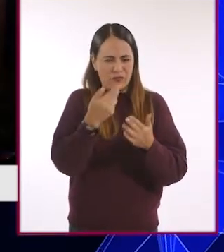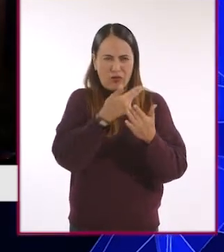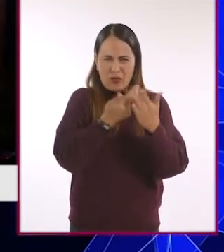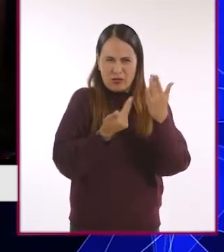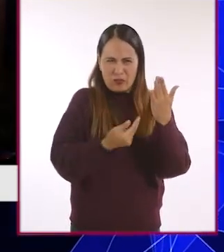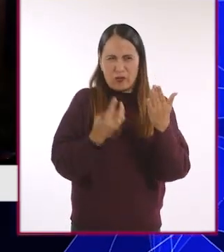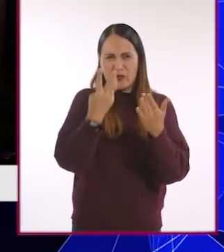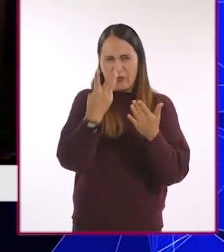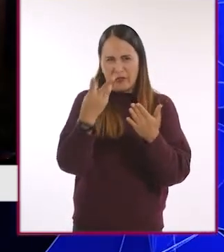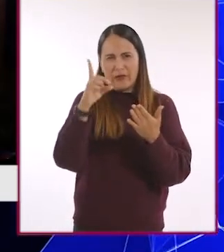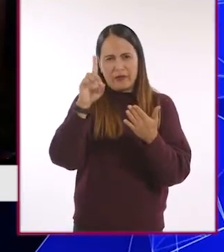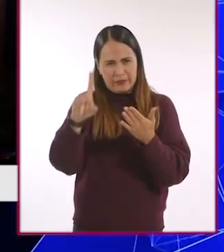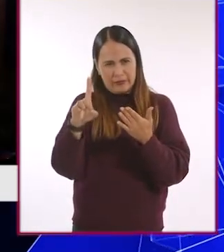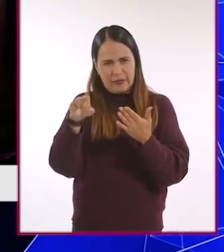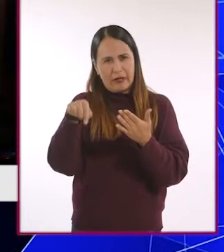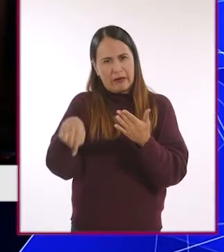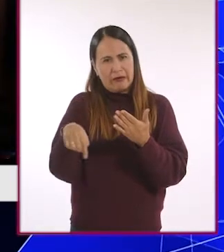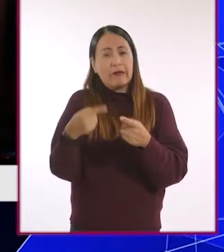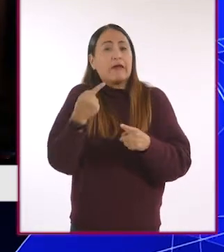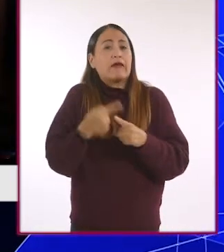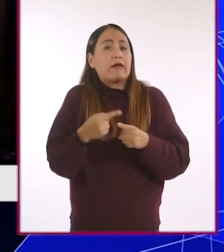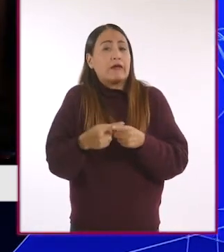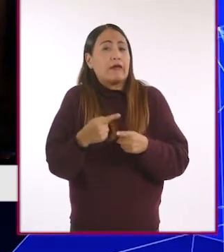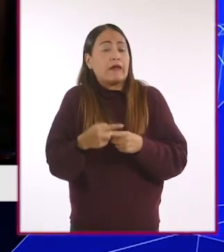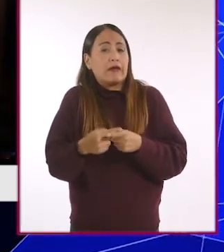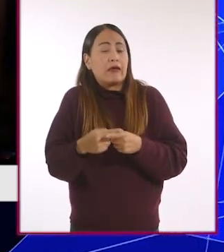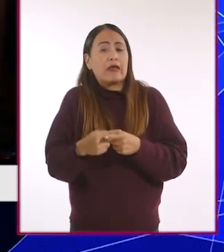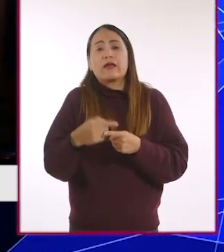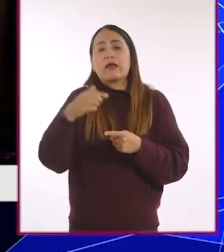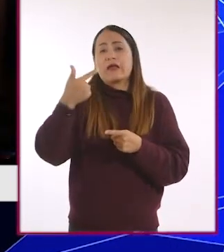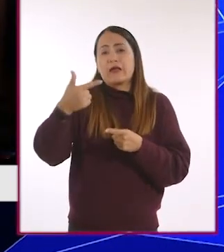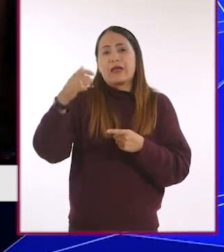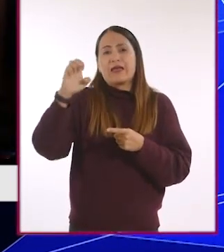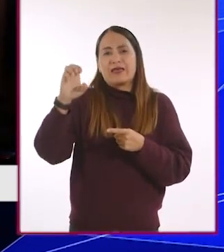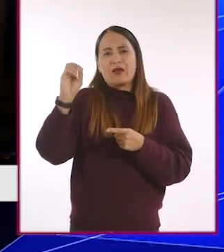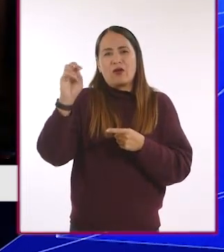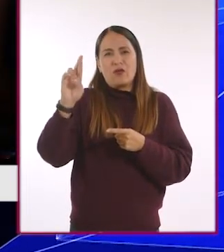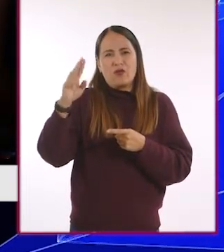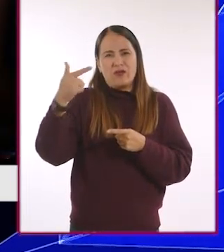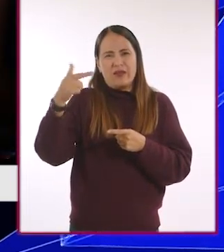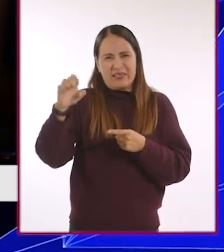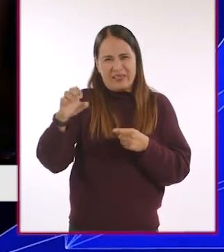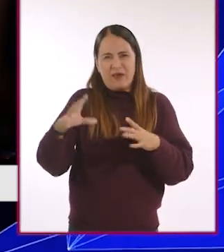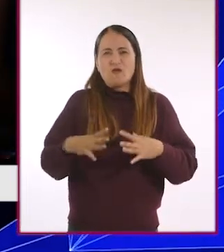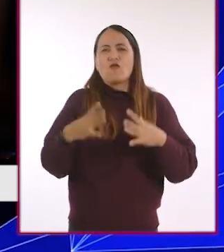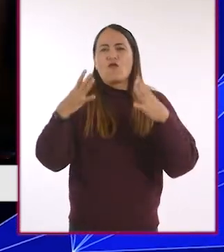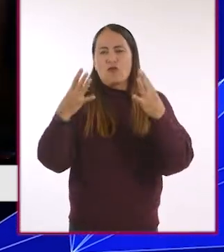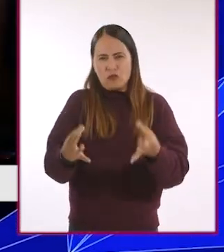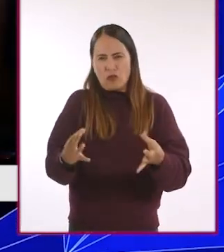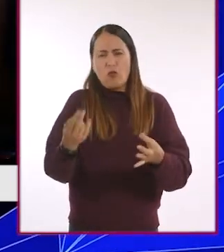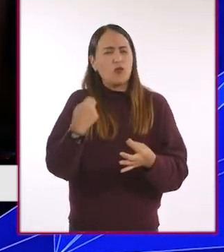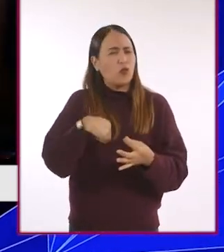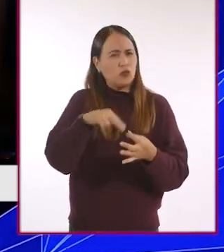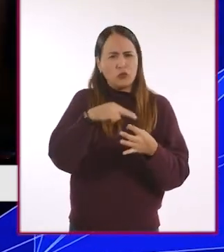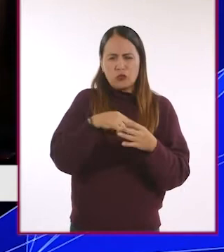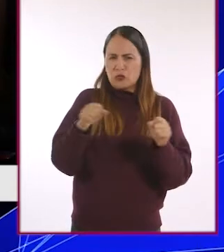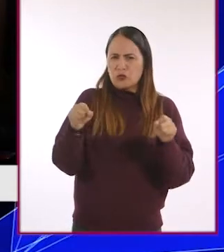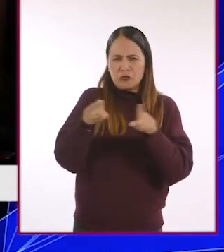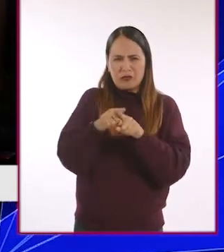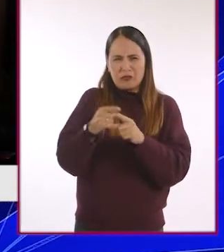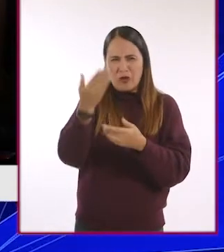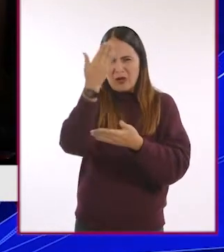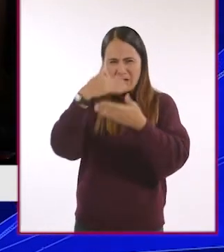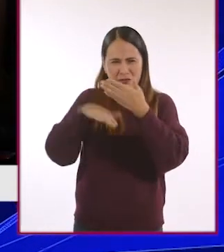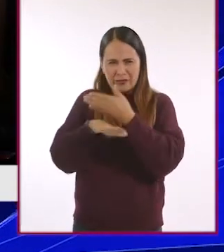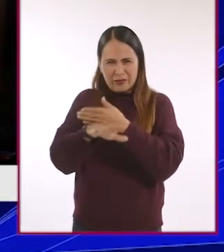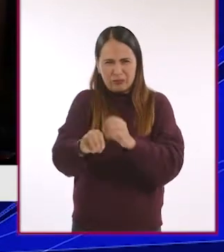vienen de... los creó realmente Georges Méliès, que era un mago, ¿no? Entonces, nosotros somos como magos